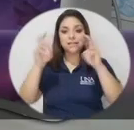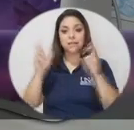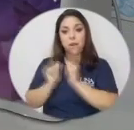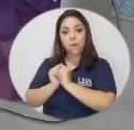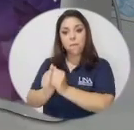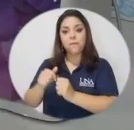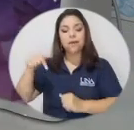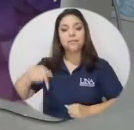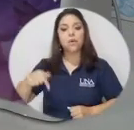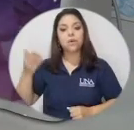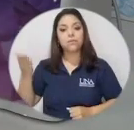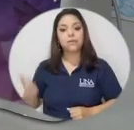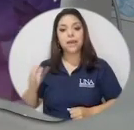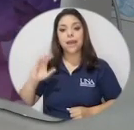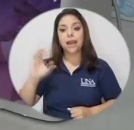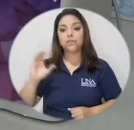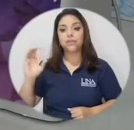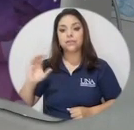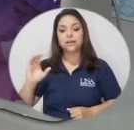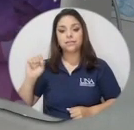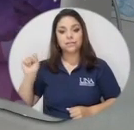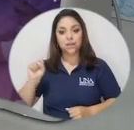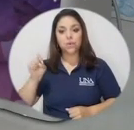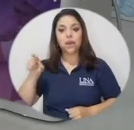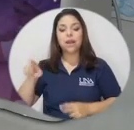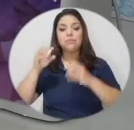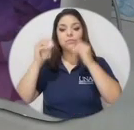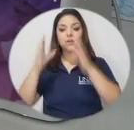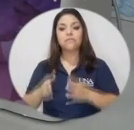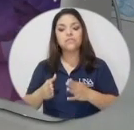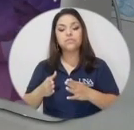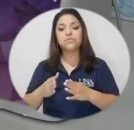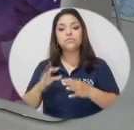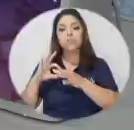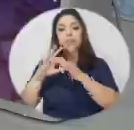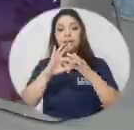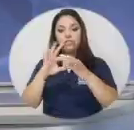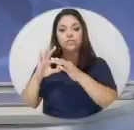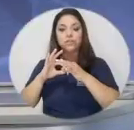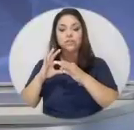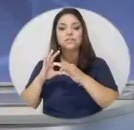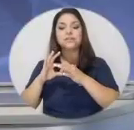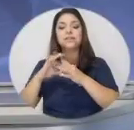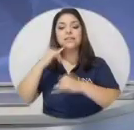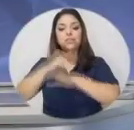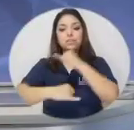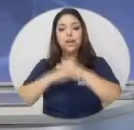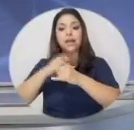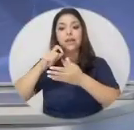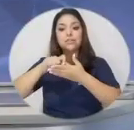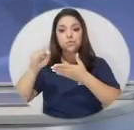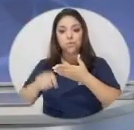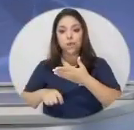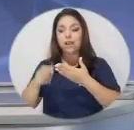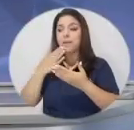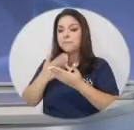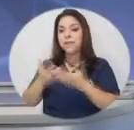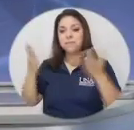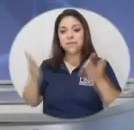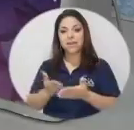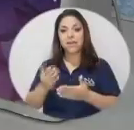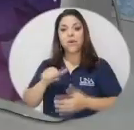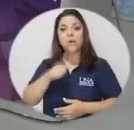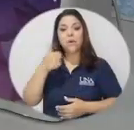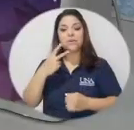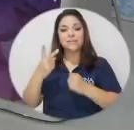esta oportunidad Carlos Cascante Segura, quien es académico de la Escuela de Relaciones Internacionales de la Universidad Nacional. Bienvenido una vez más a Una Mirada, Carlos.